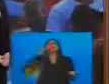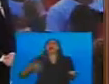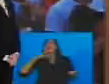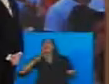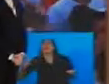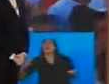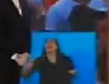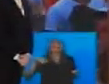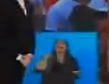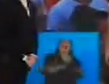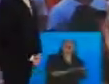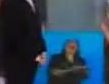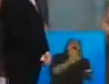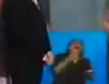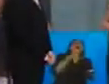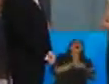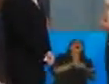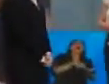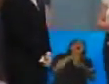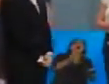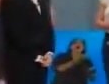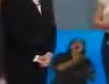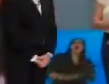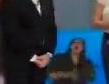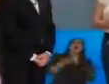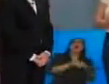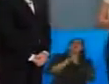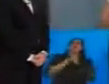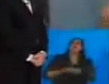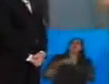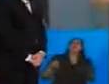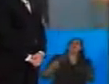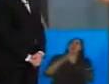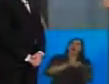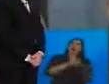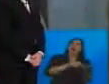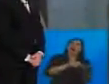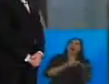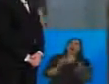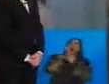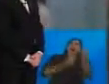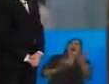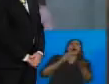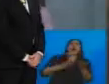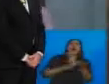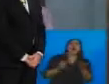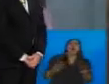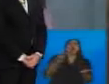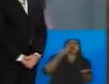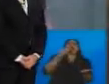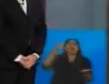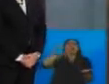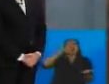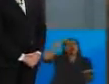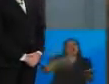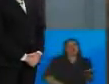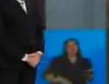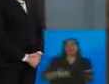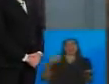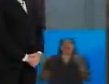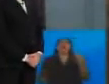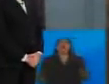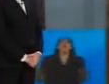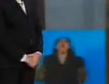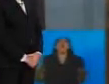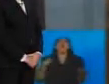Luisito, y ayer finalmente habló la presidenta Cristina Fernández de Kirchner durante... ¿Cuánto tiempo exactamente?